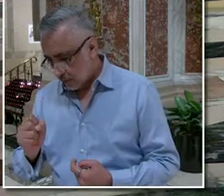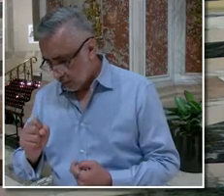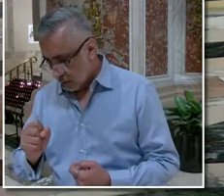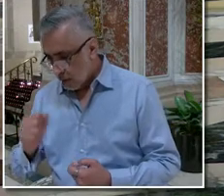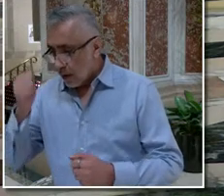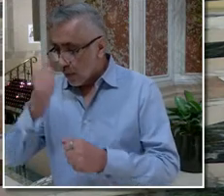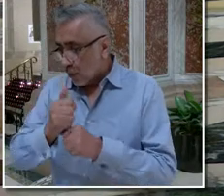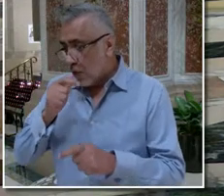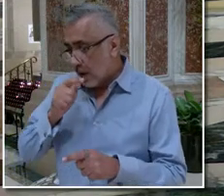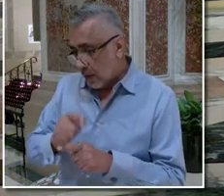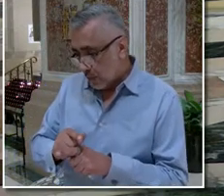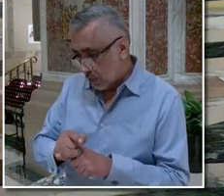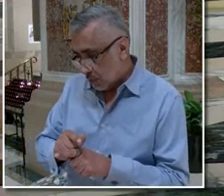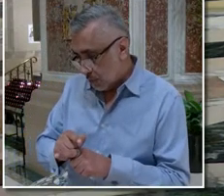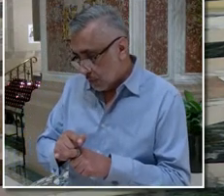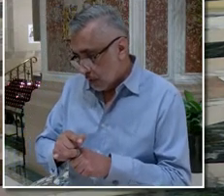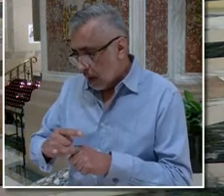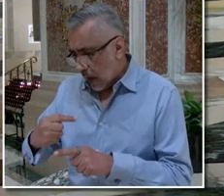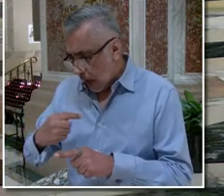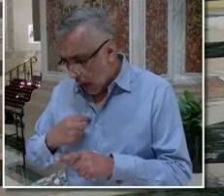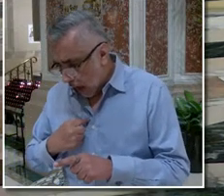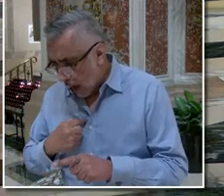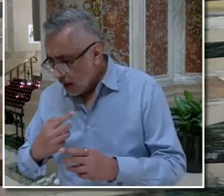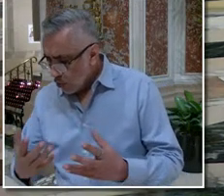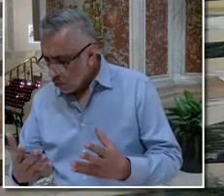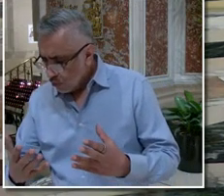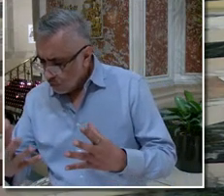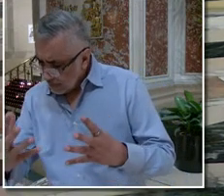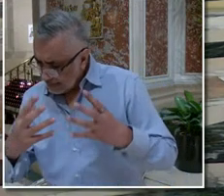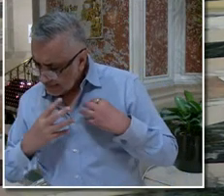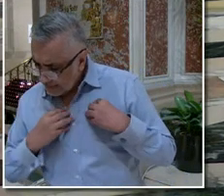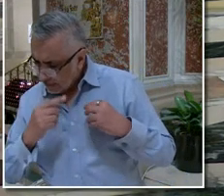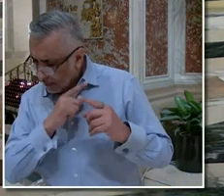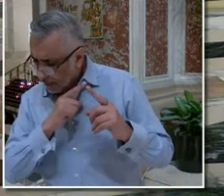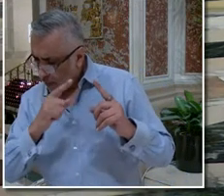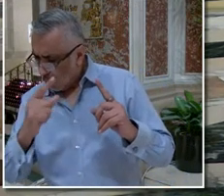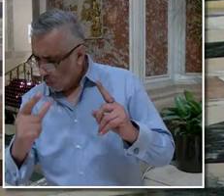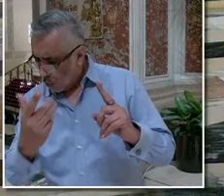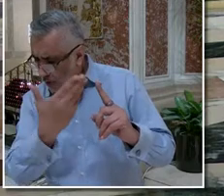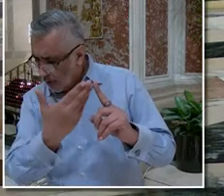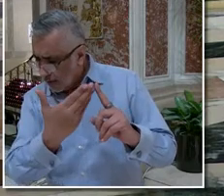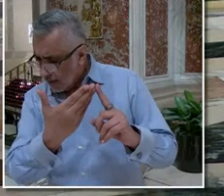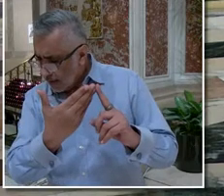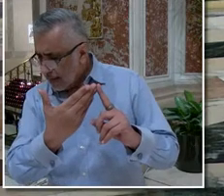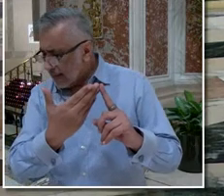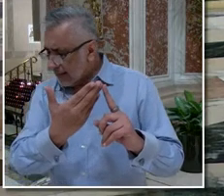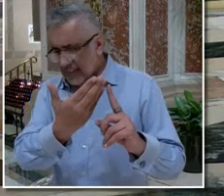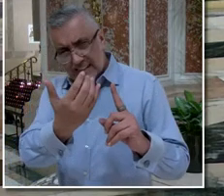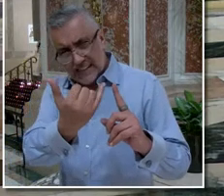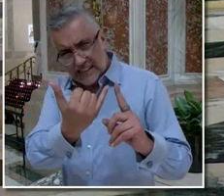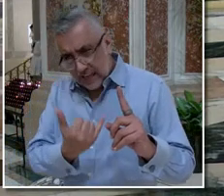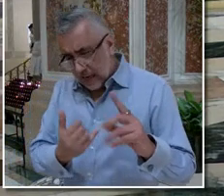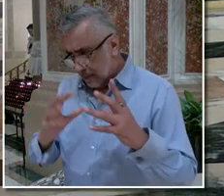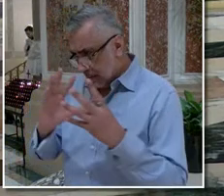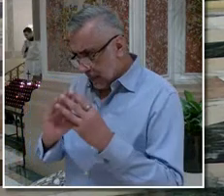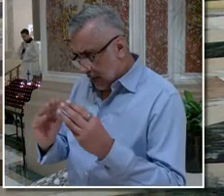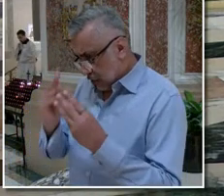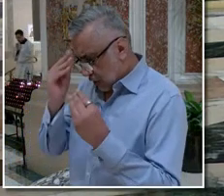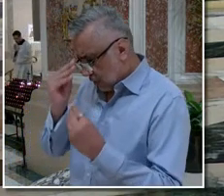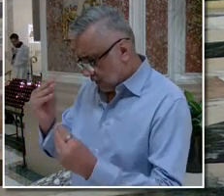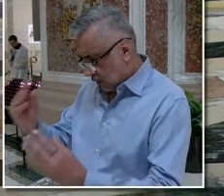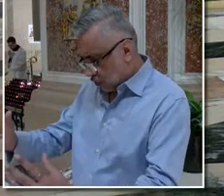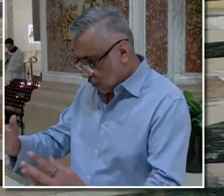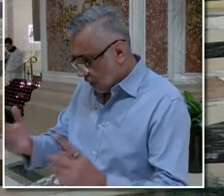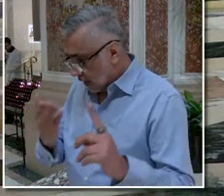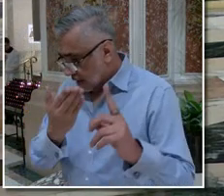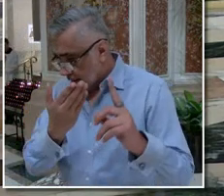Hermanos, yo recibí del Señor lo mismo que les he transmitido, que el